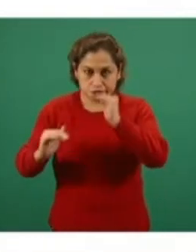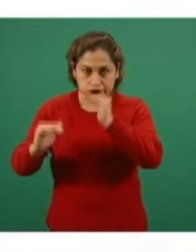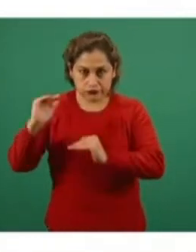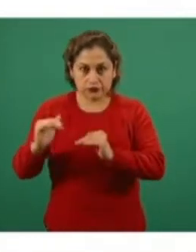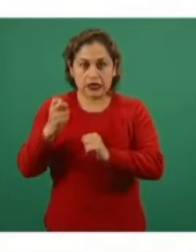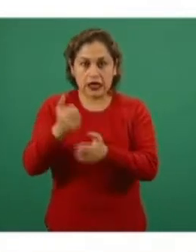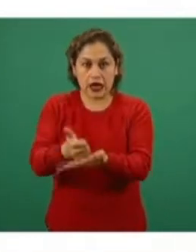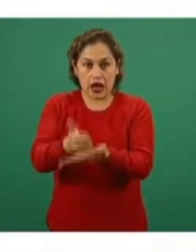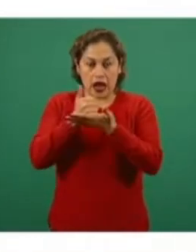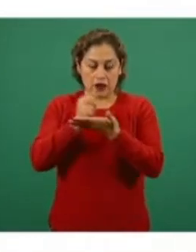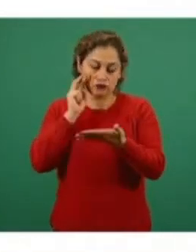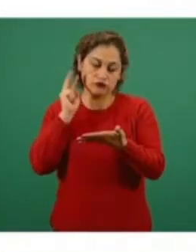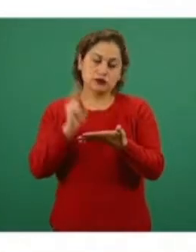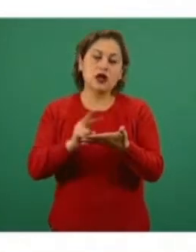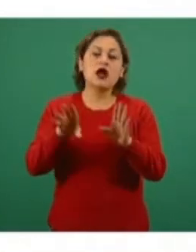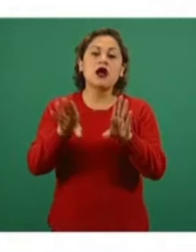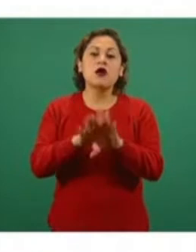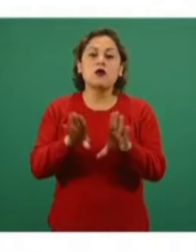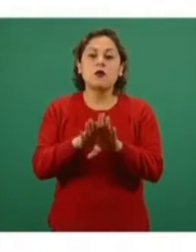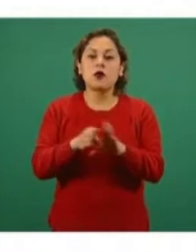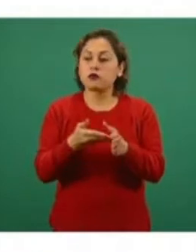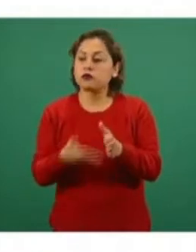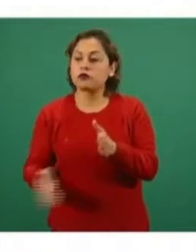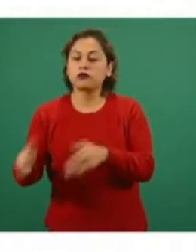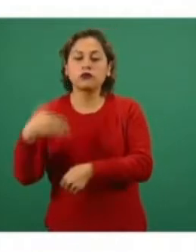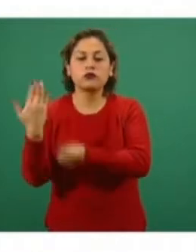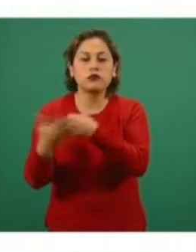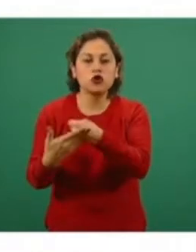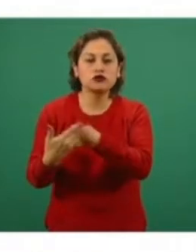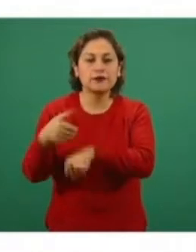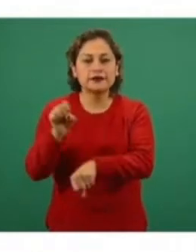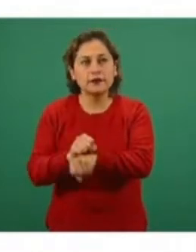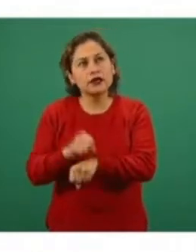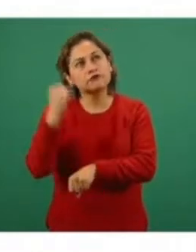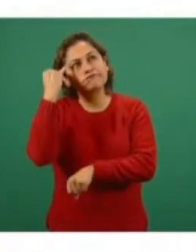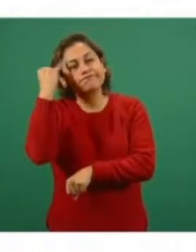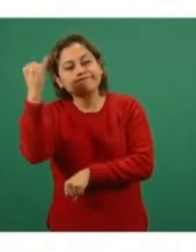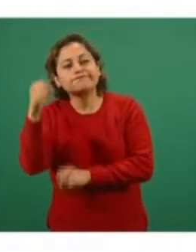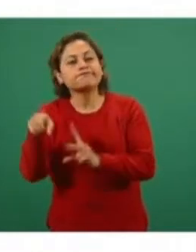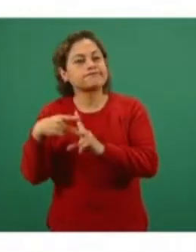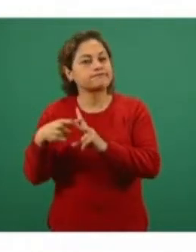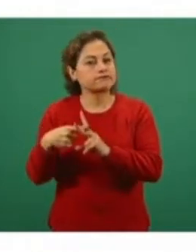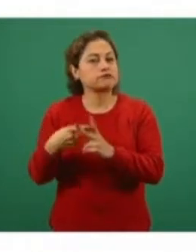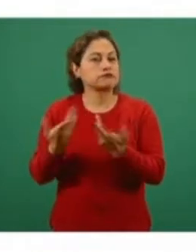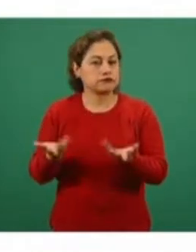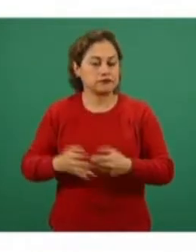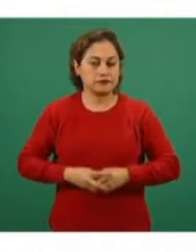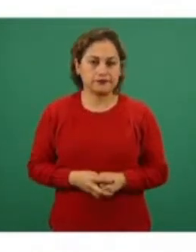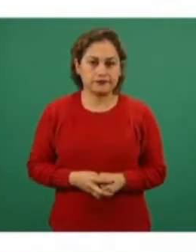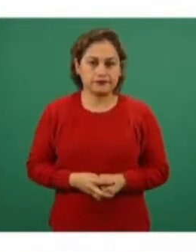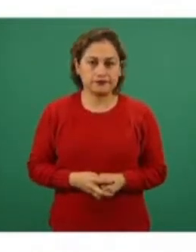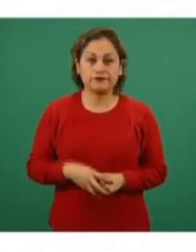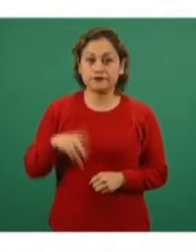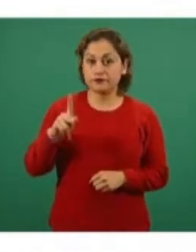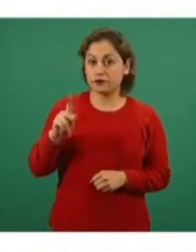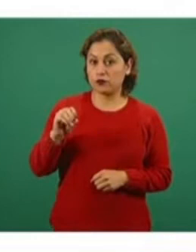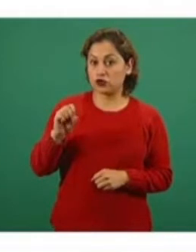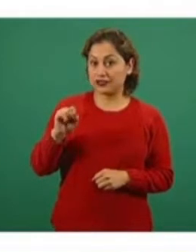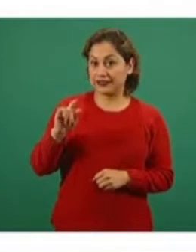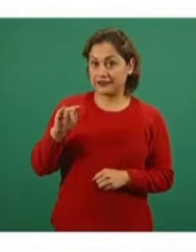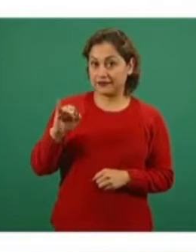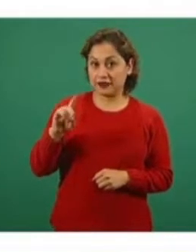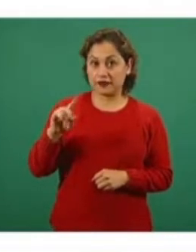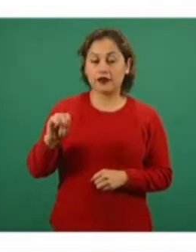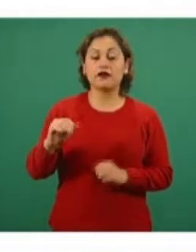forma lo que pueda suceder en las siguientes semanas. La positividad, que también llegó a su máximo por